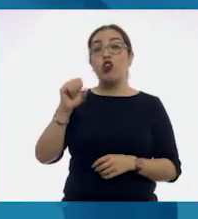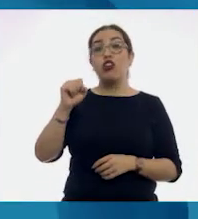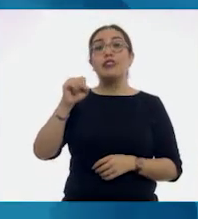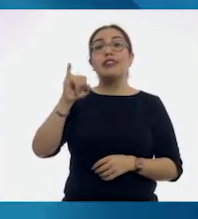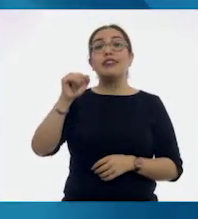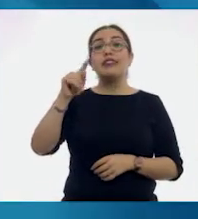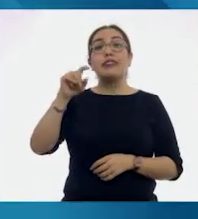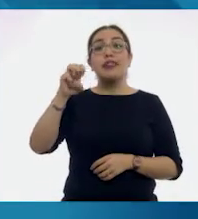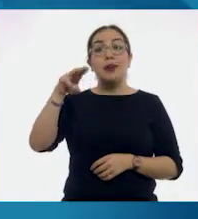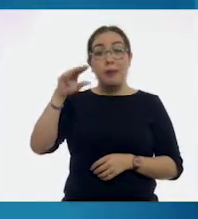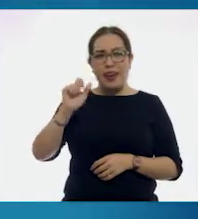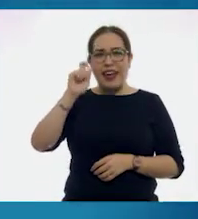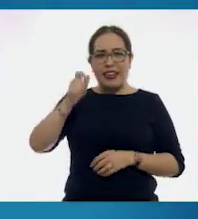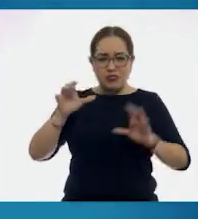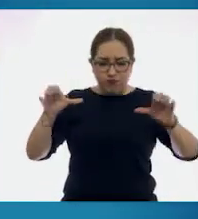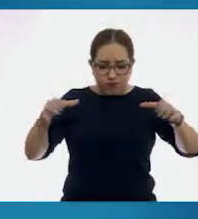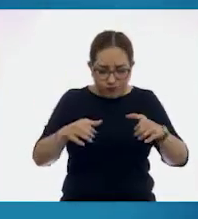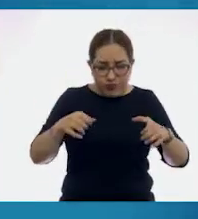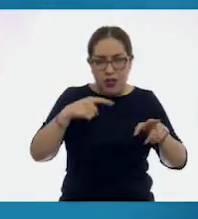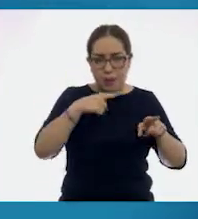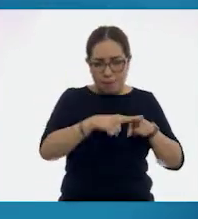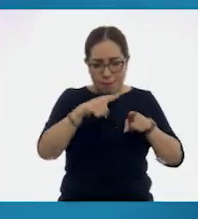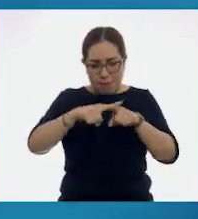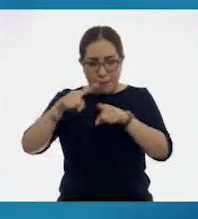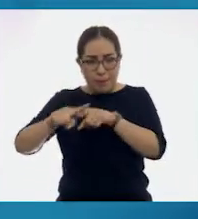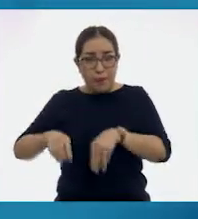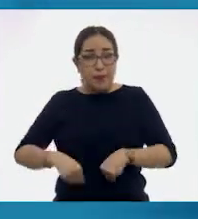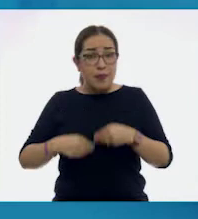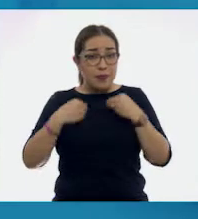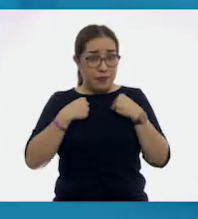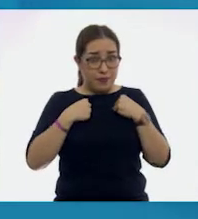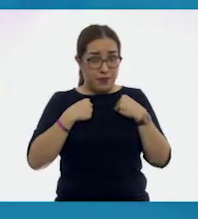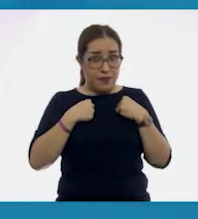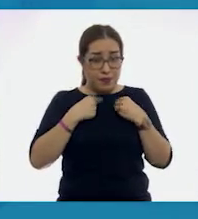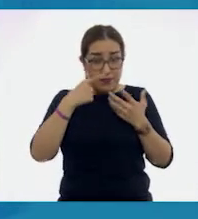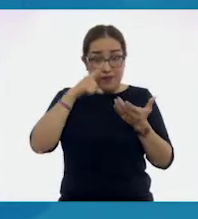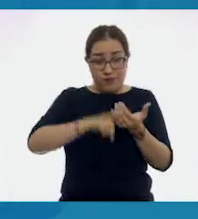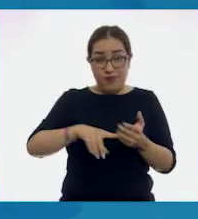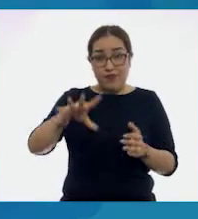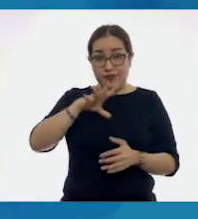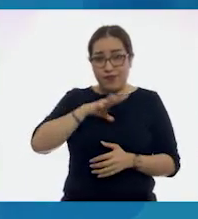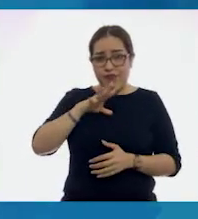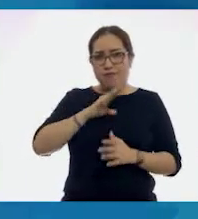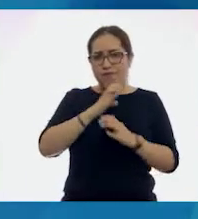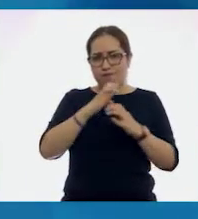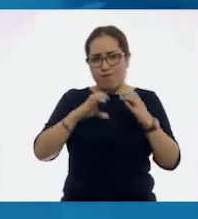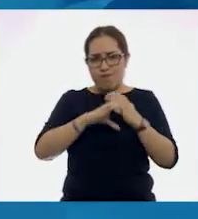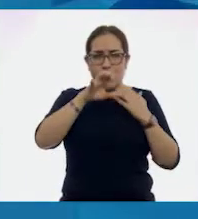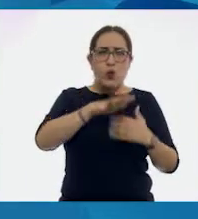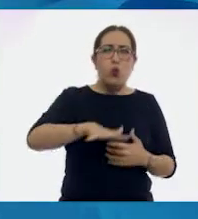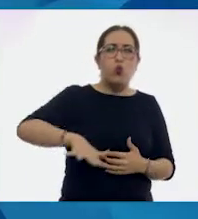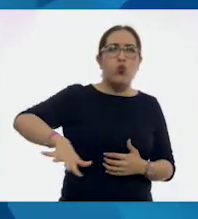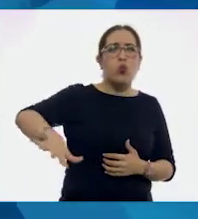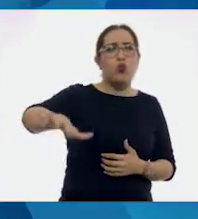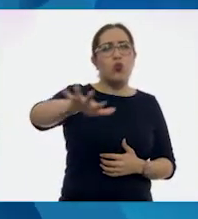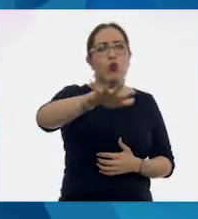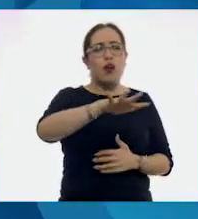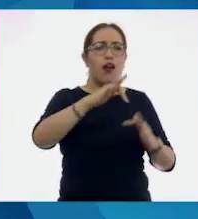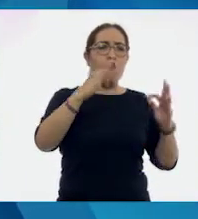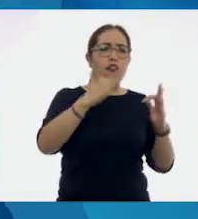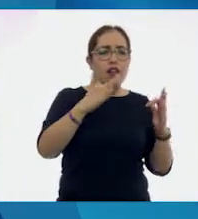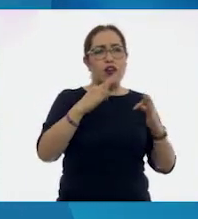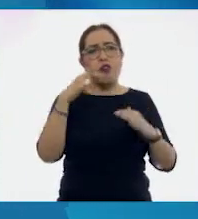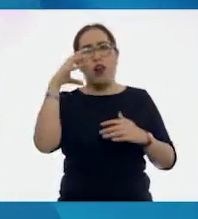de seres vivos, factores bióticos, y condiciones ambientales, los factores